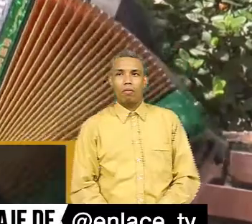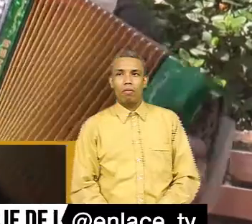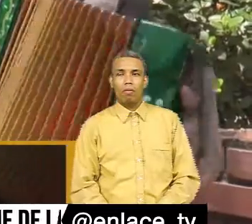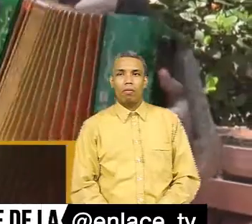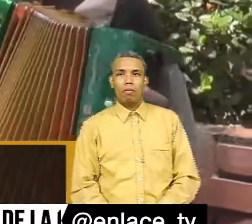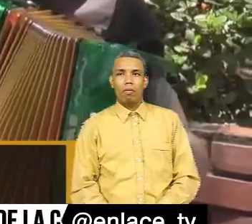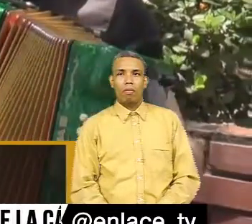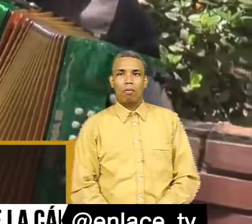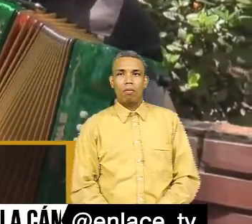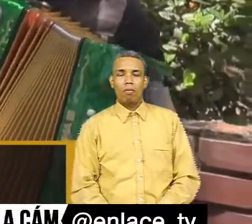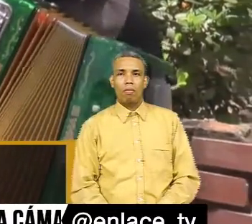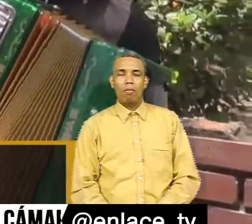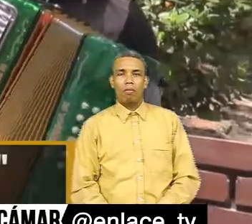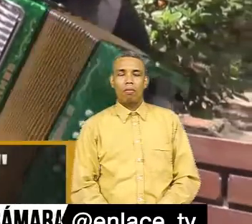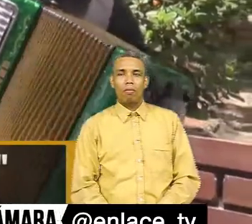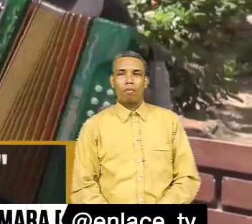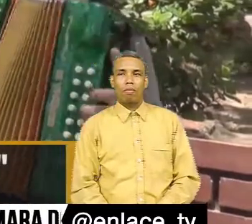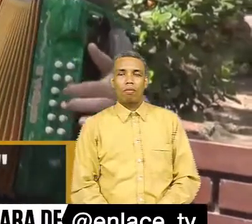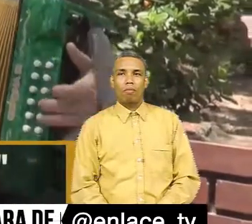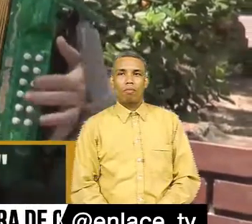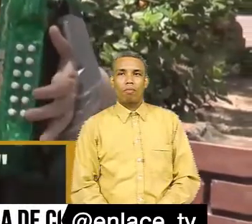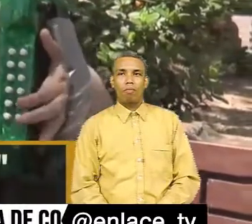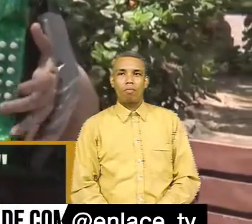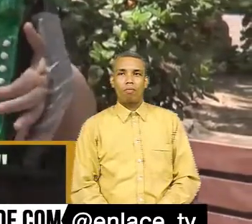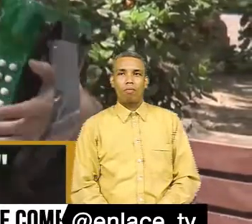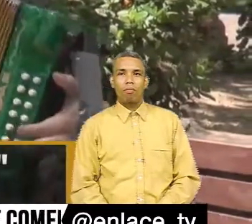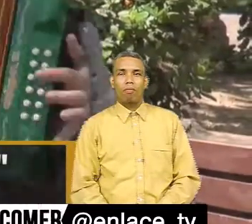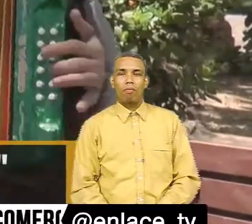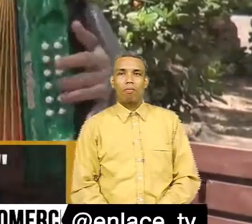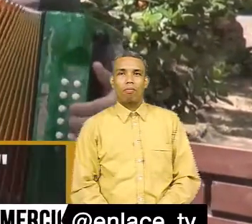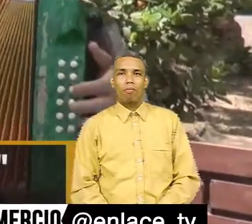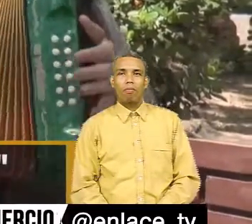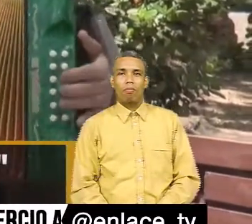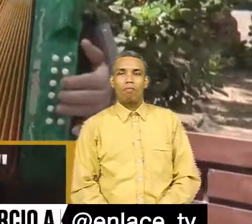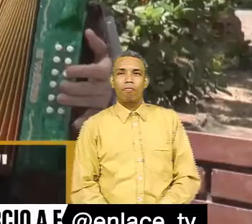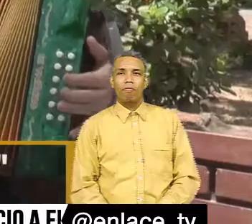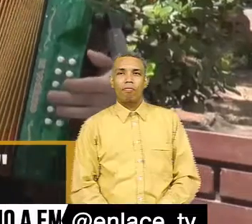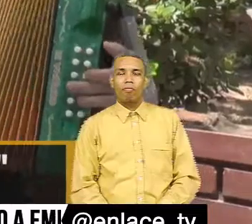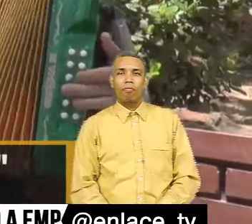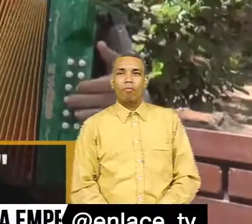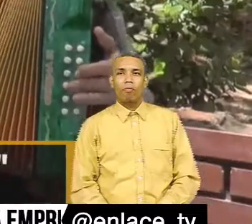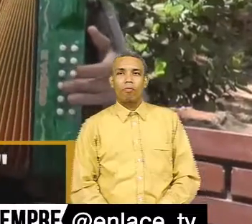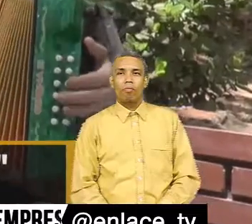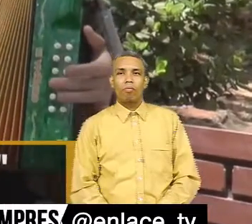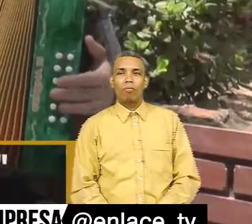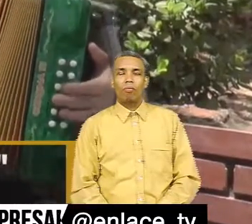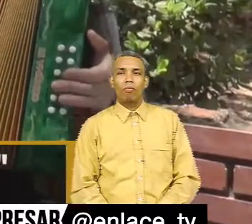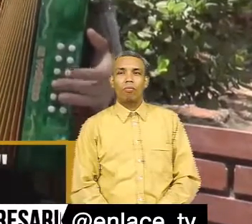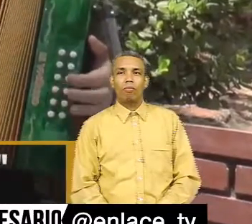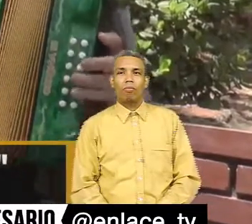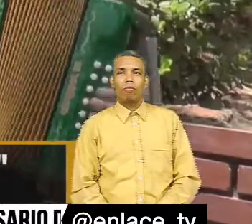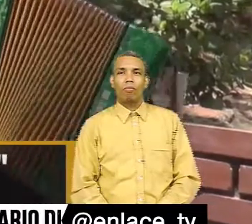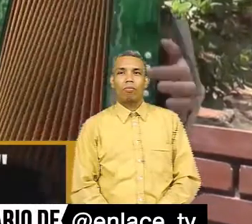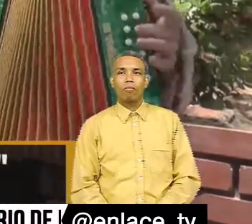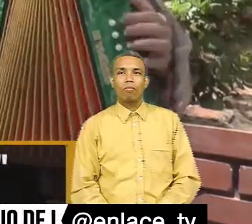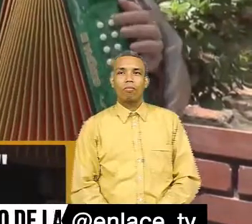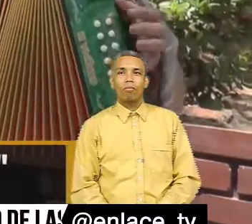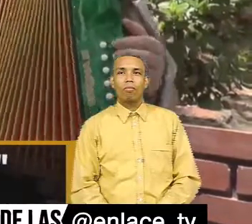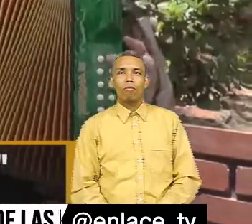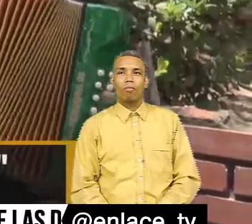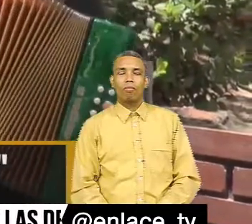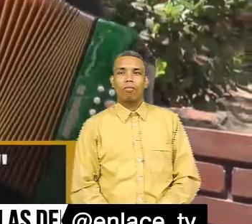Caí en la trampa, ay, yo caí en la trampa, porque sabes muy bien que me encantas, ay, tú a mí me encantas. Yo pensaba que ese